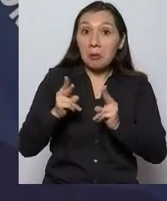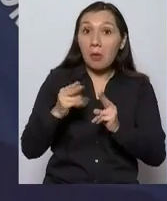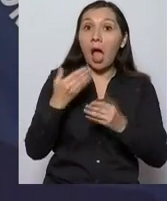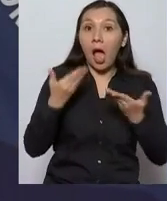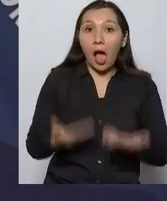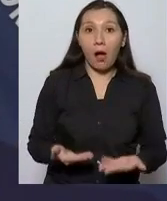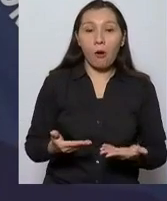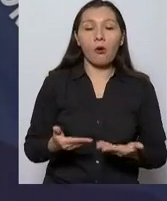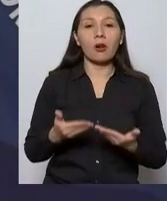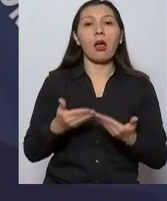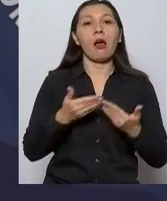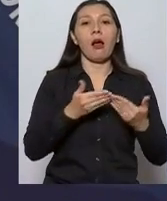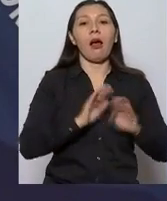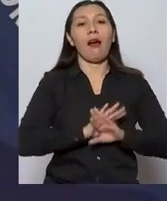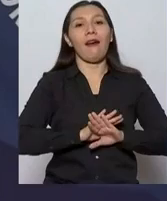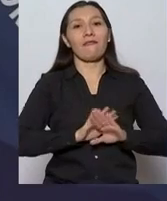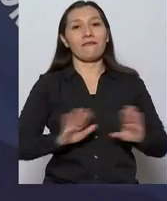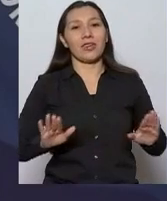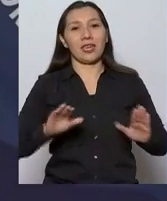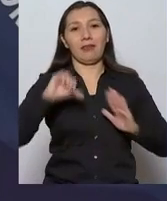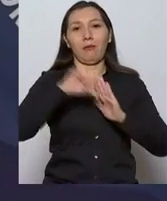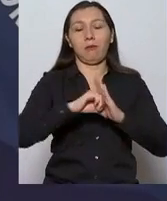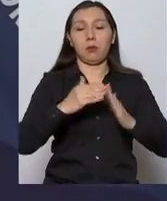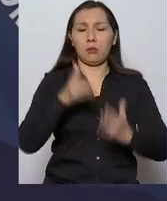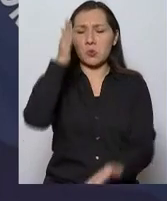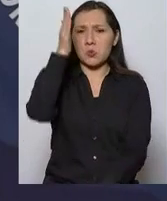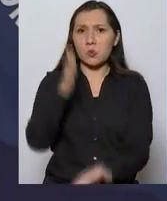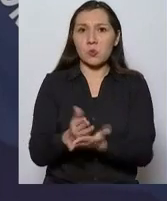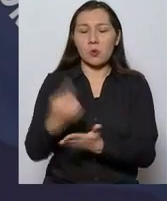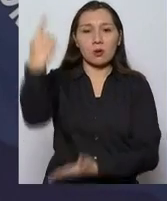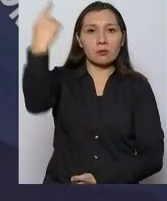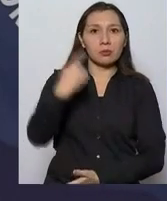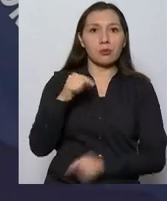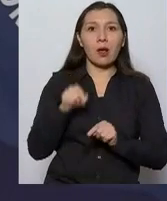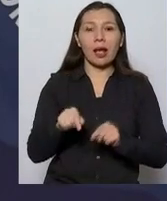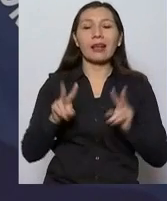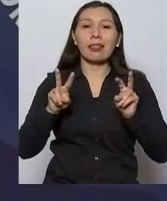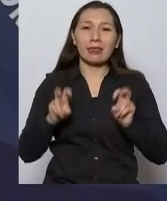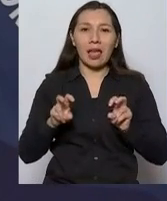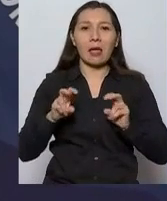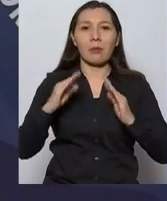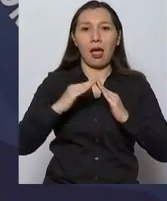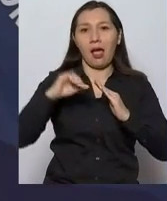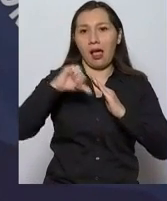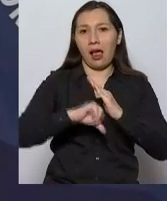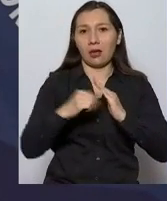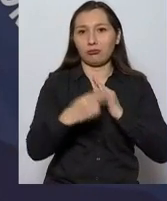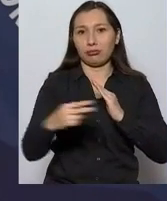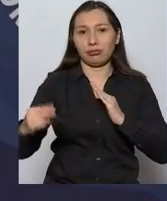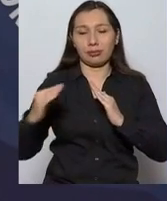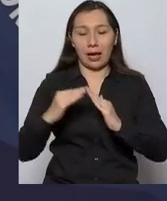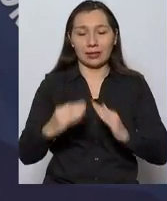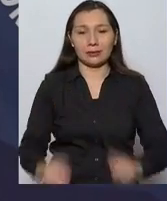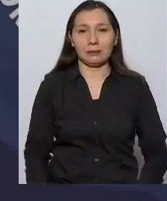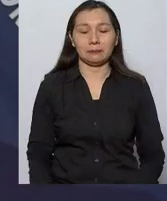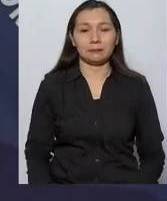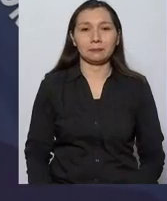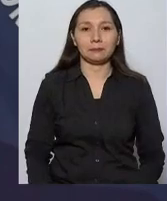vez, liberarse de esta medida tan estricta como es la cuarentena en sus casas.